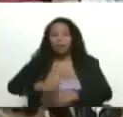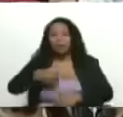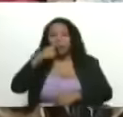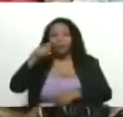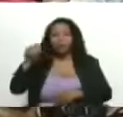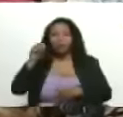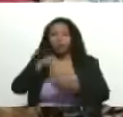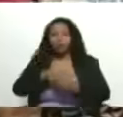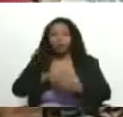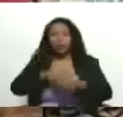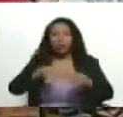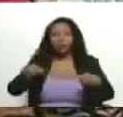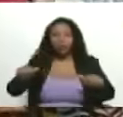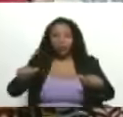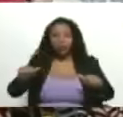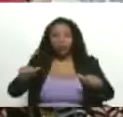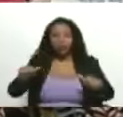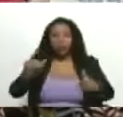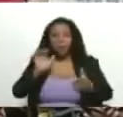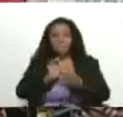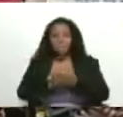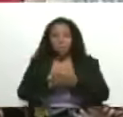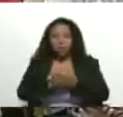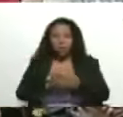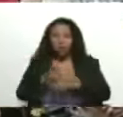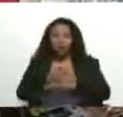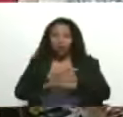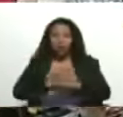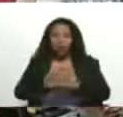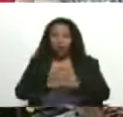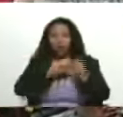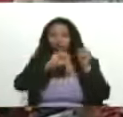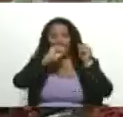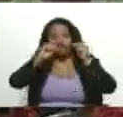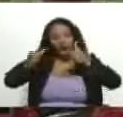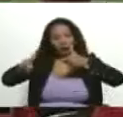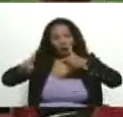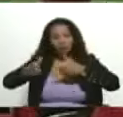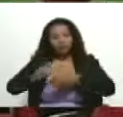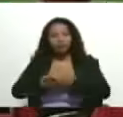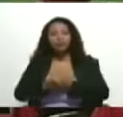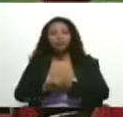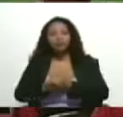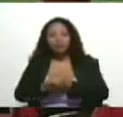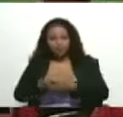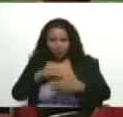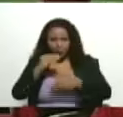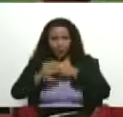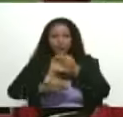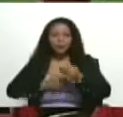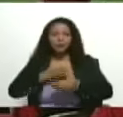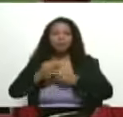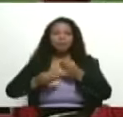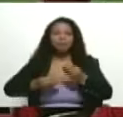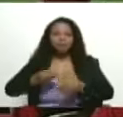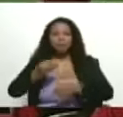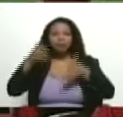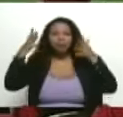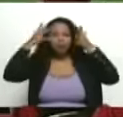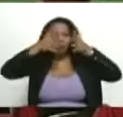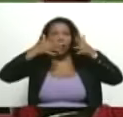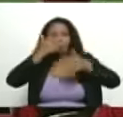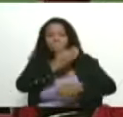territorio, compañero Lacaba. Y le hemos hecho recomendaciones al presidente